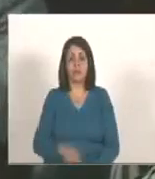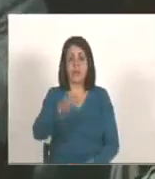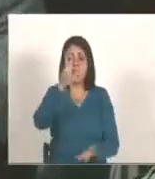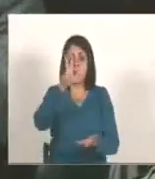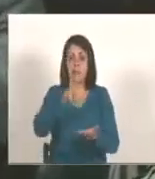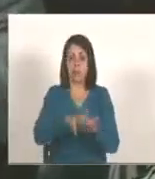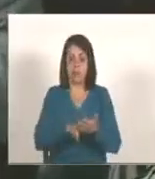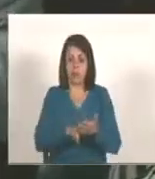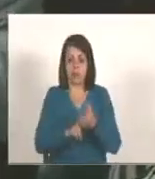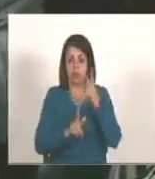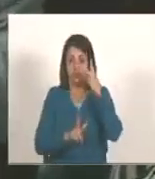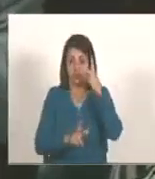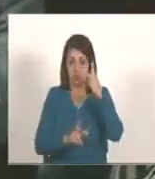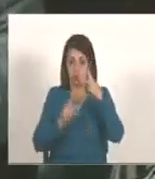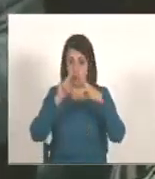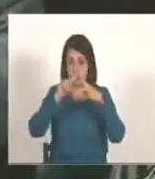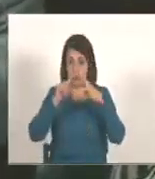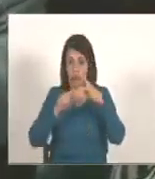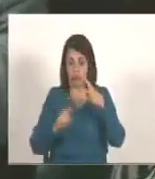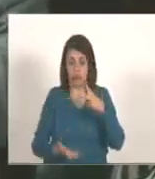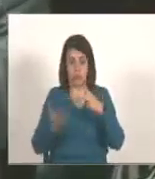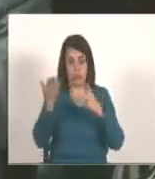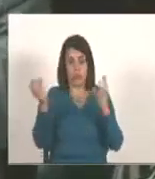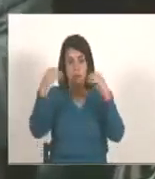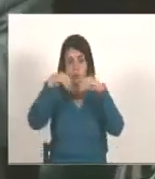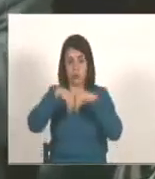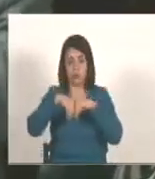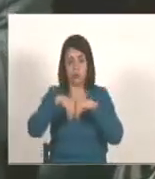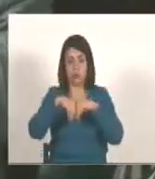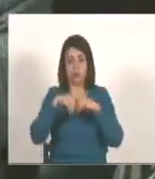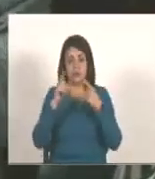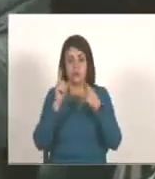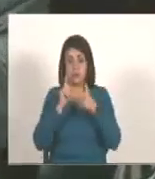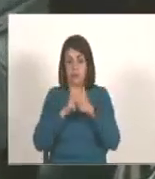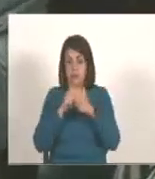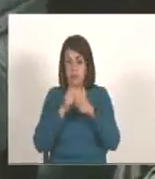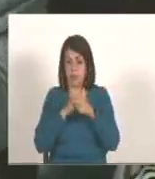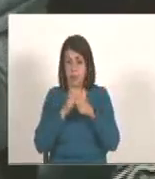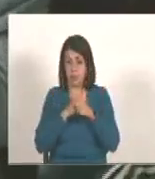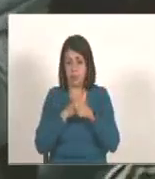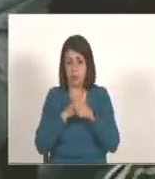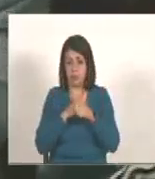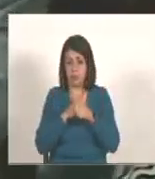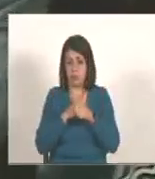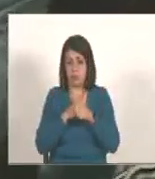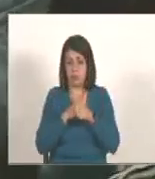aprobó dos cosas muy importantes con este acuerdo. En primer lugar,